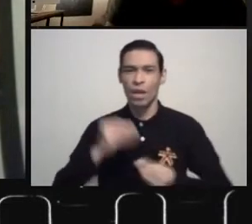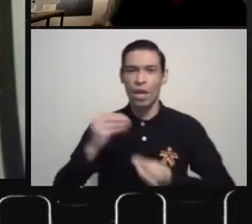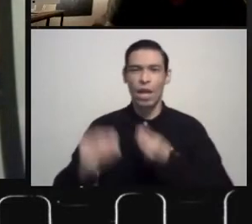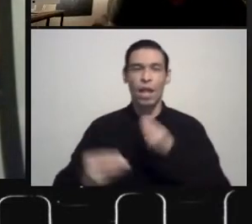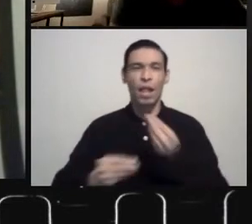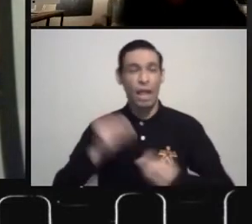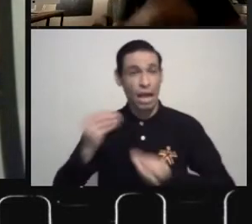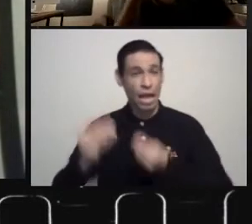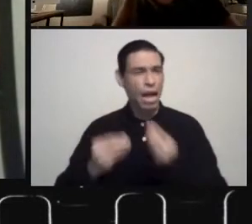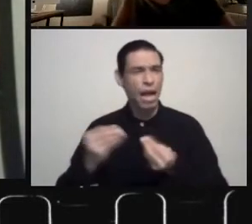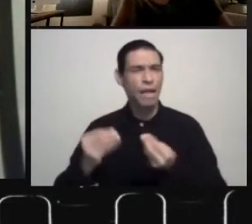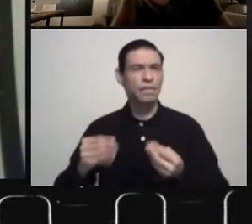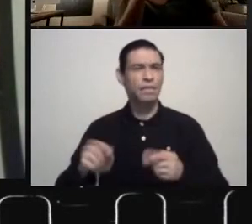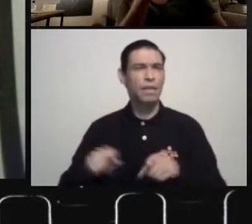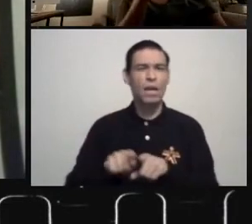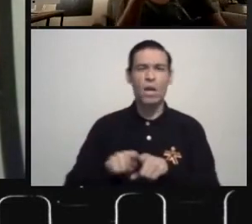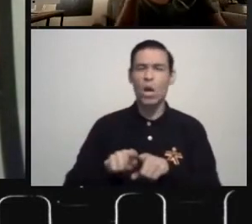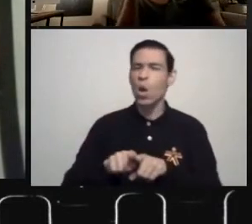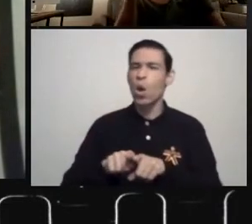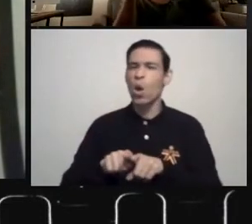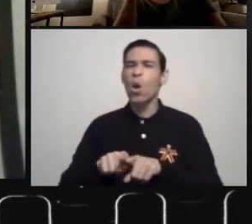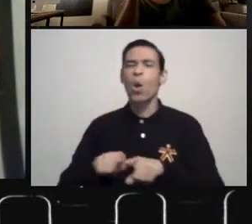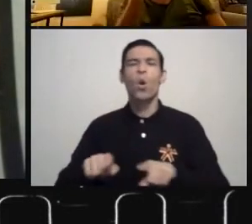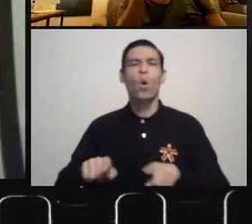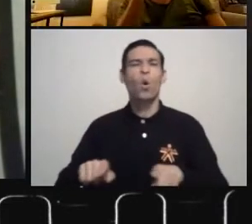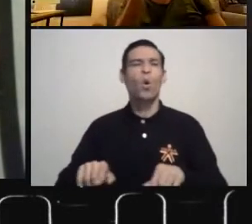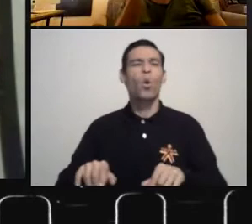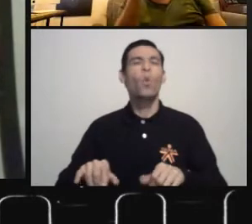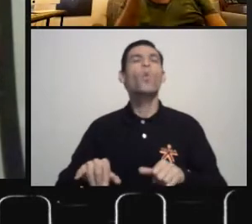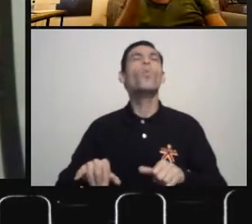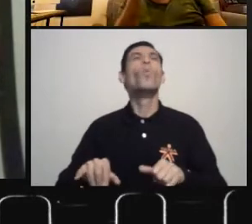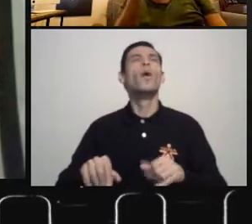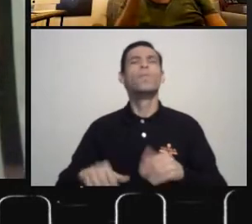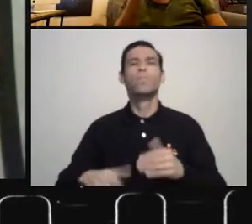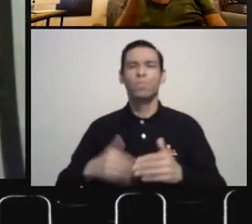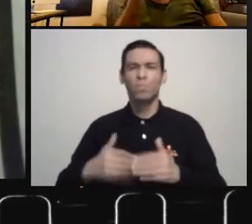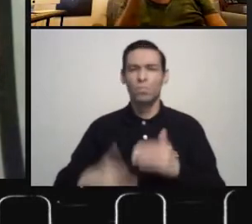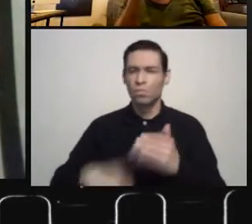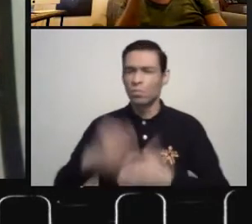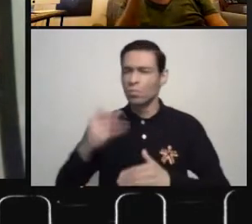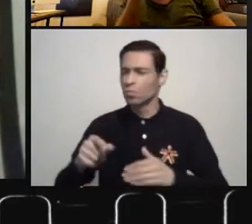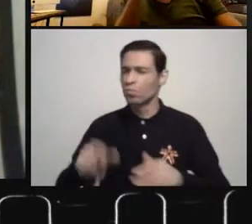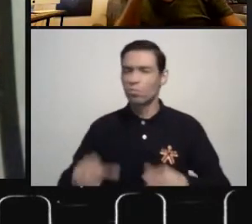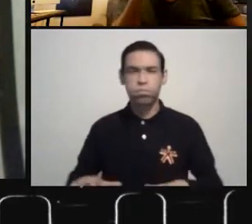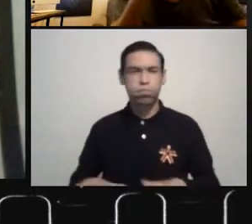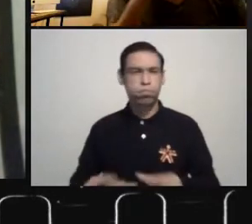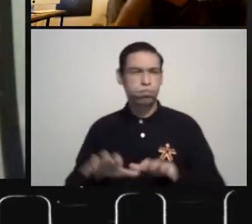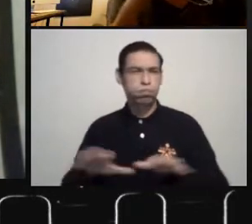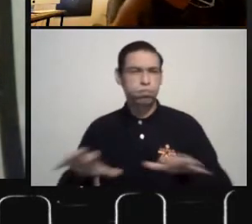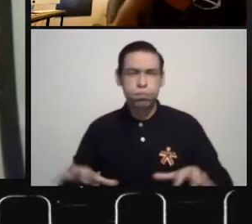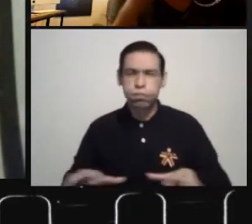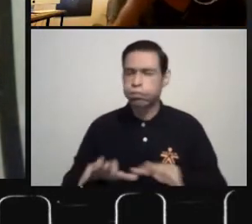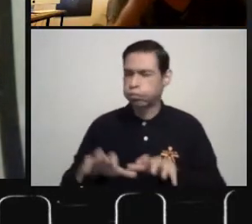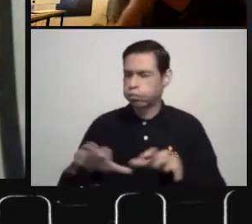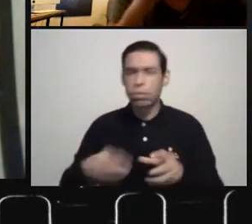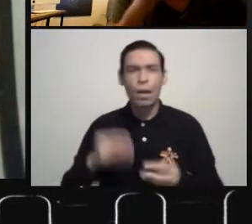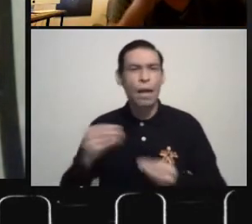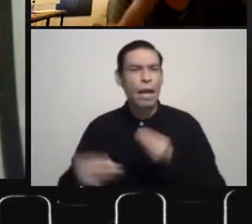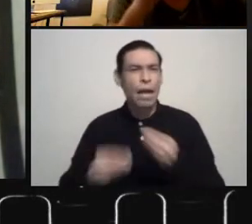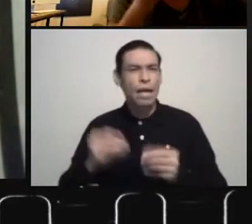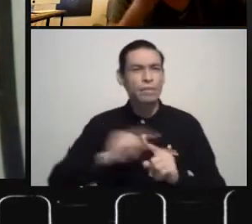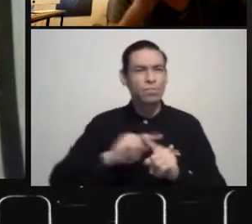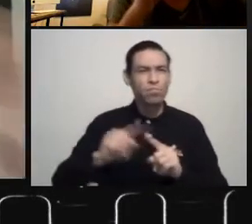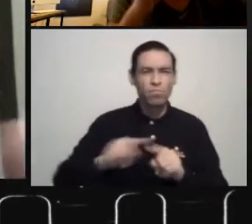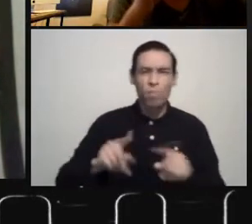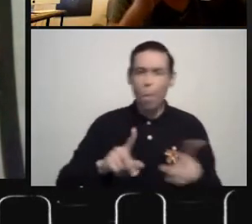la industria en el país, sobre todo como esos cortos, como lo decía Cristian ahora, de personas